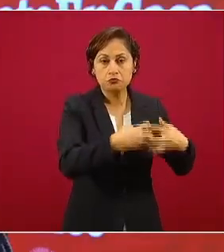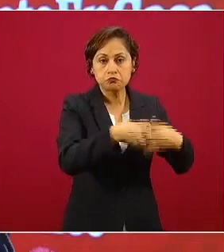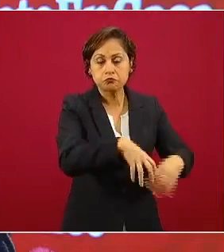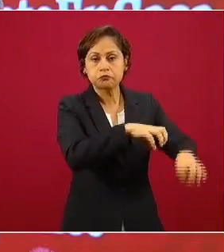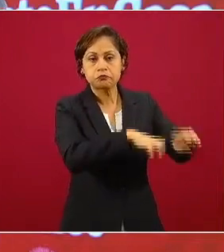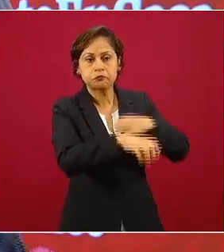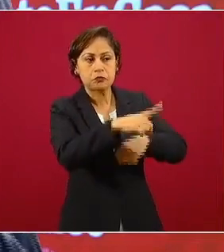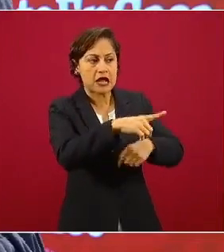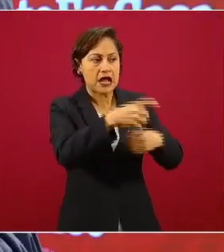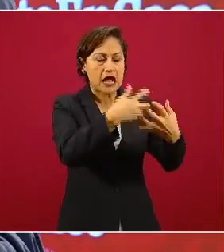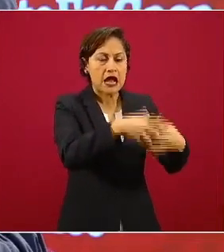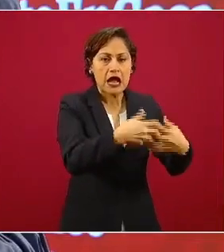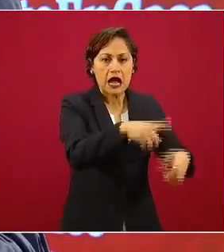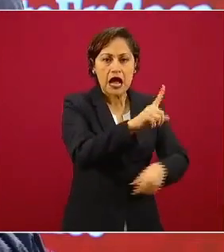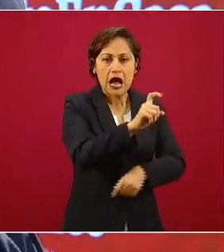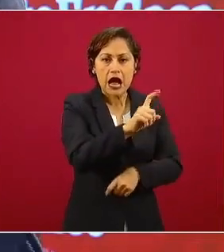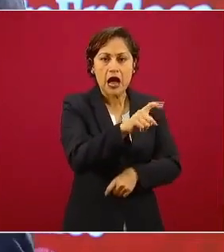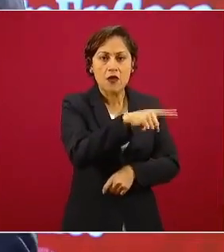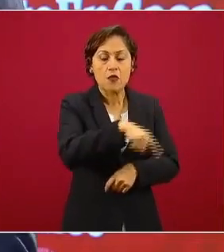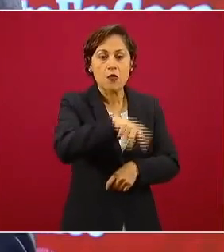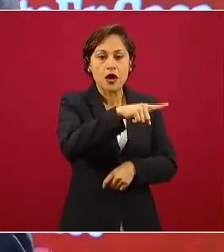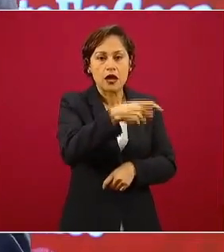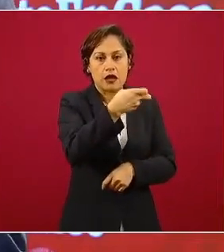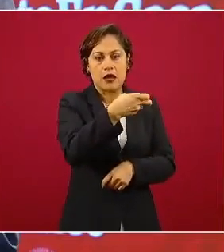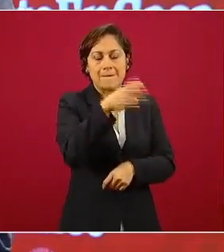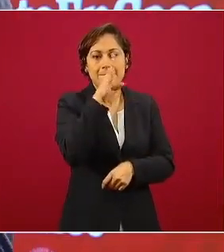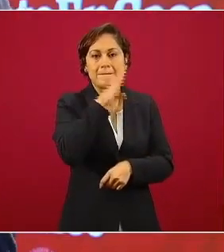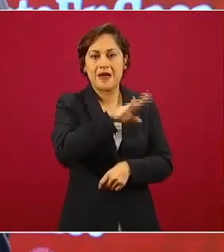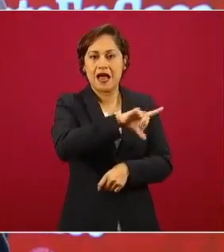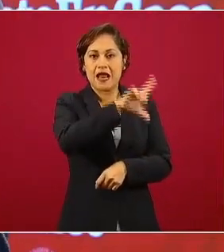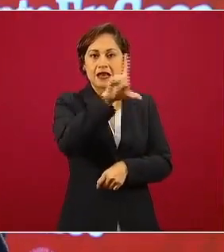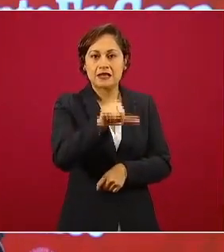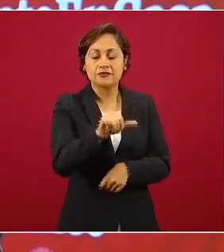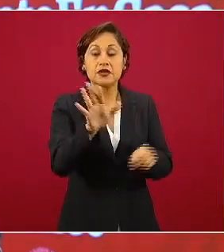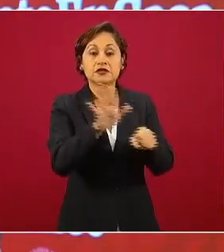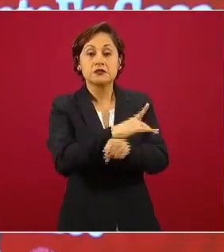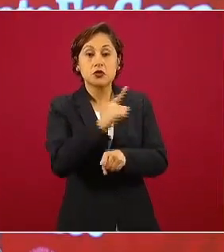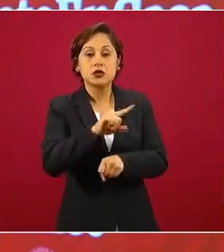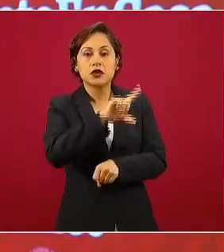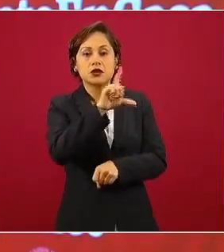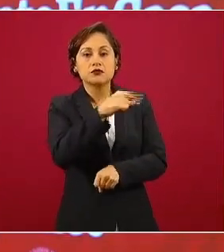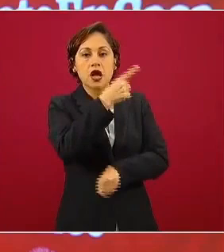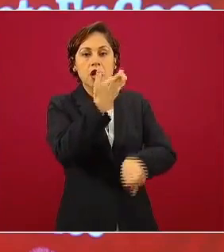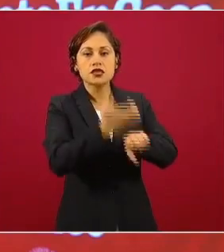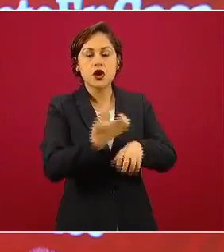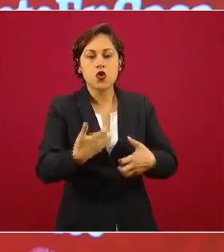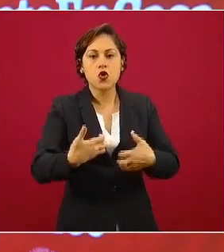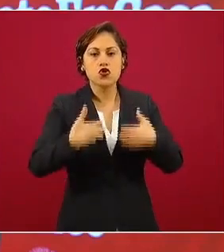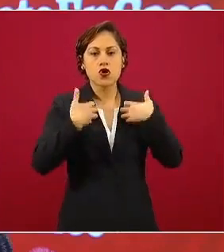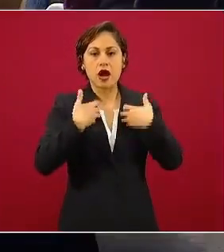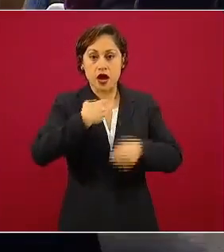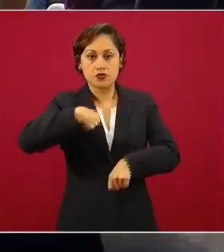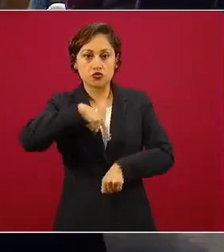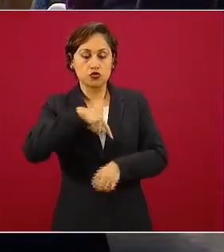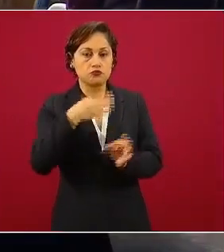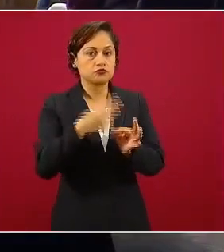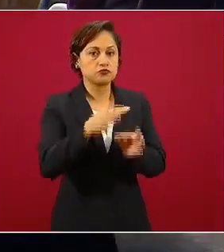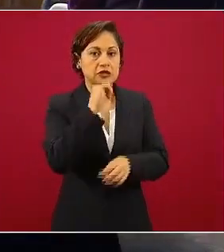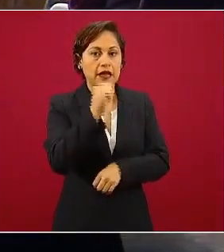porque si nos cierran la frontera o hay aranceles porque no se cumple con